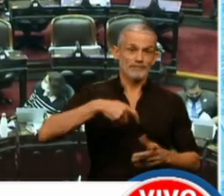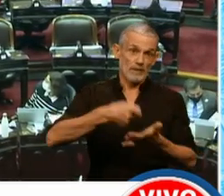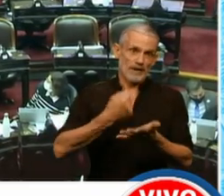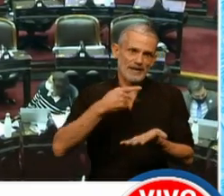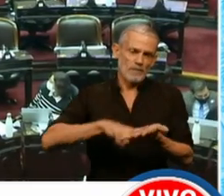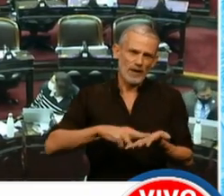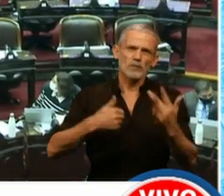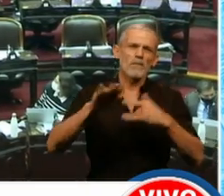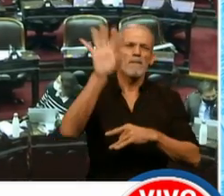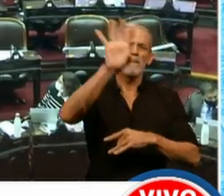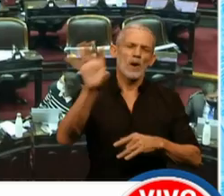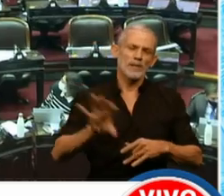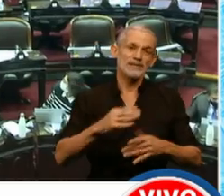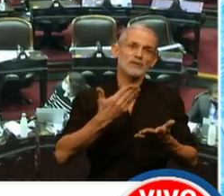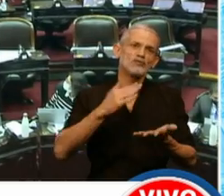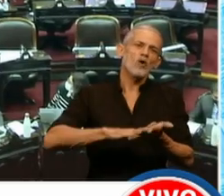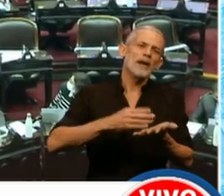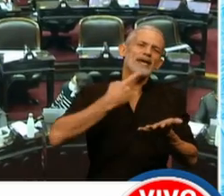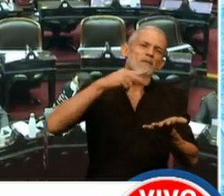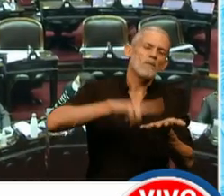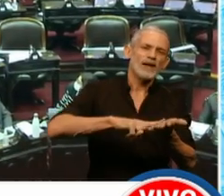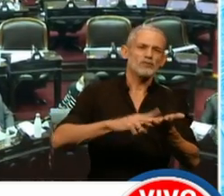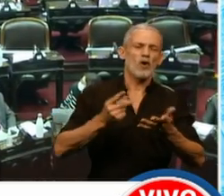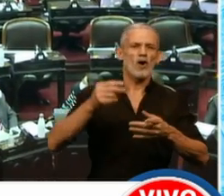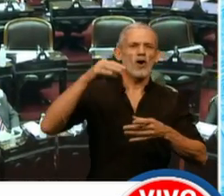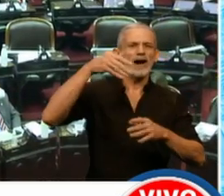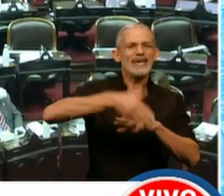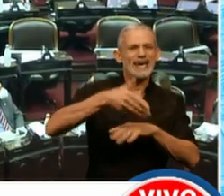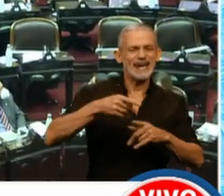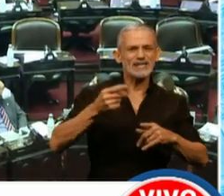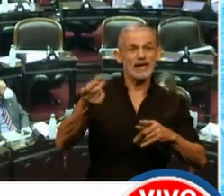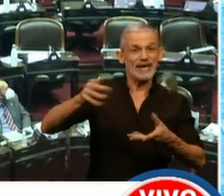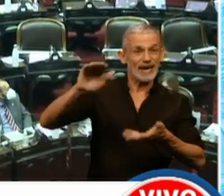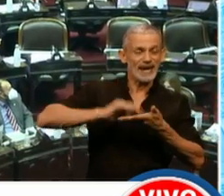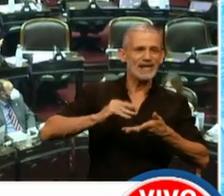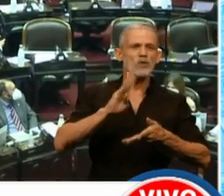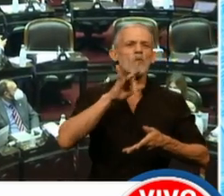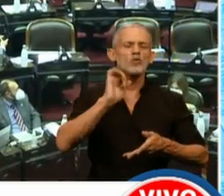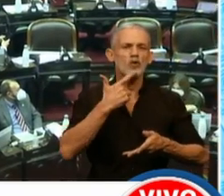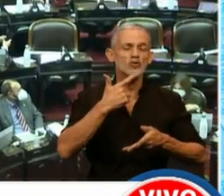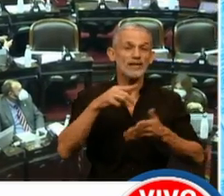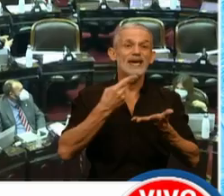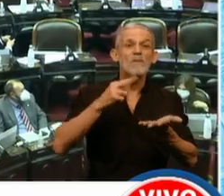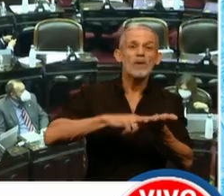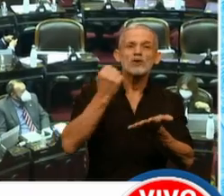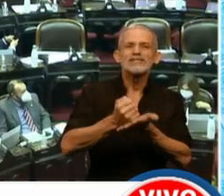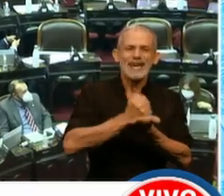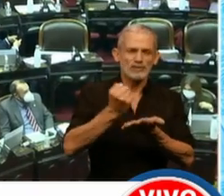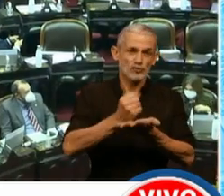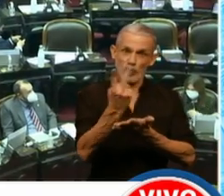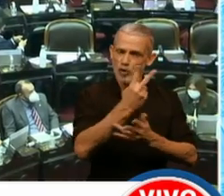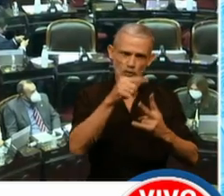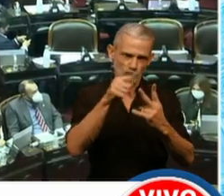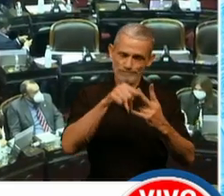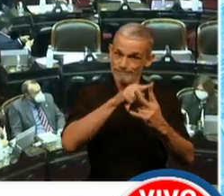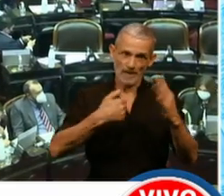de las provincias en cuanto al impuesto sobre los ingresos brutos y sobre el impuesto de serio en particular estos dos impuestos que son